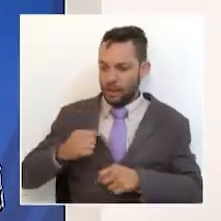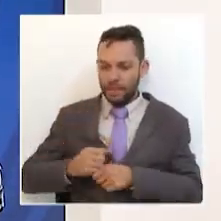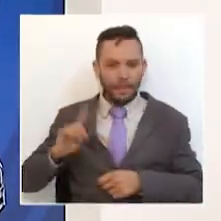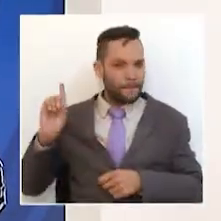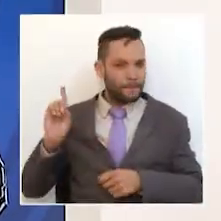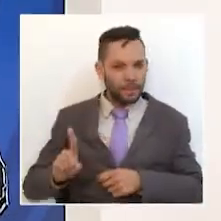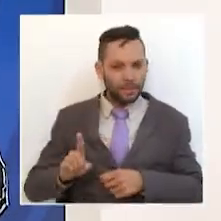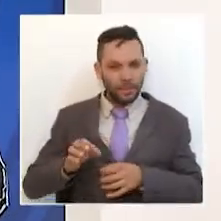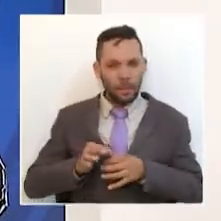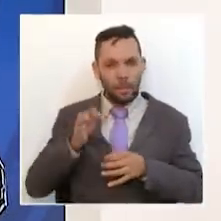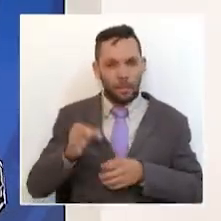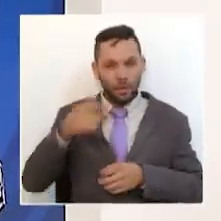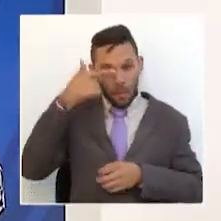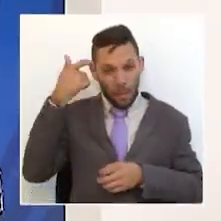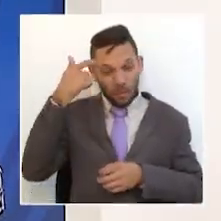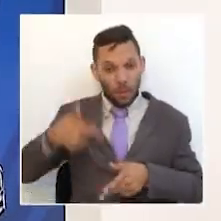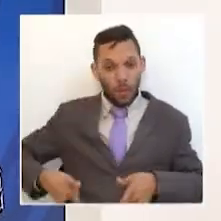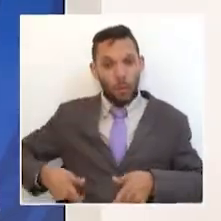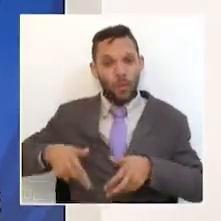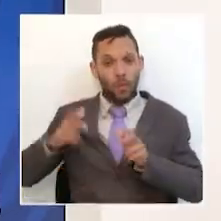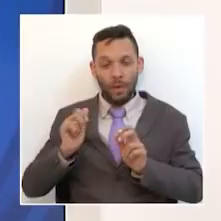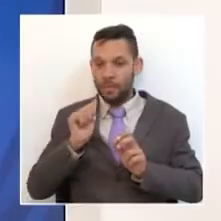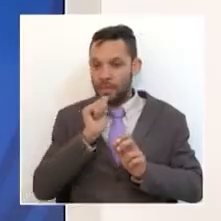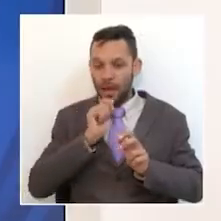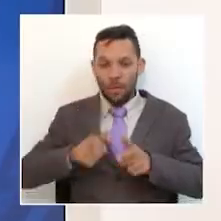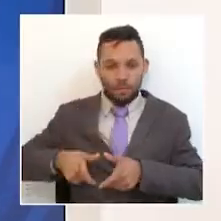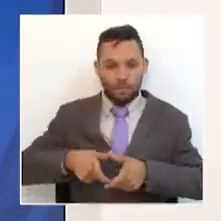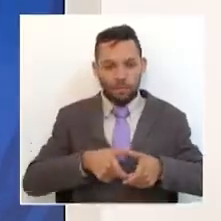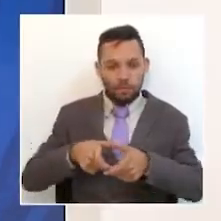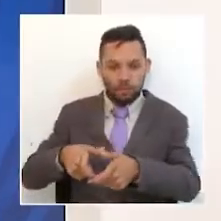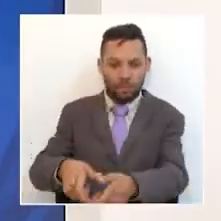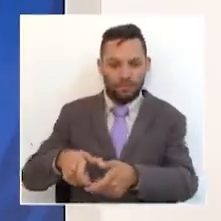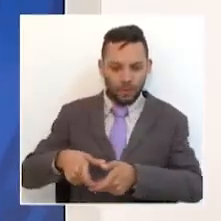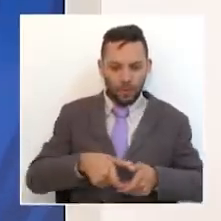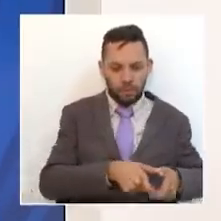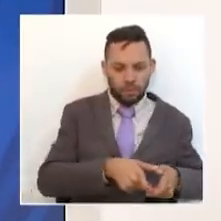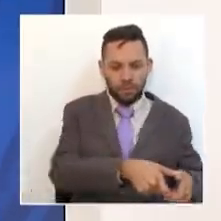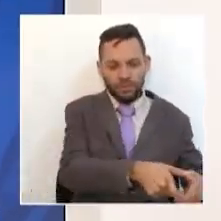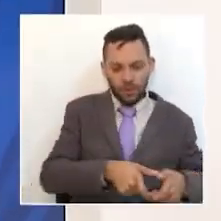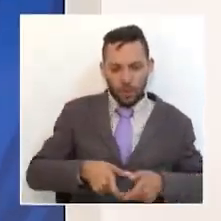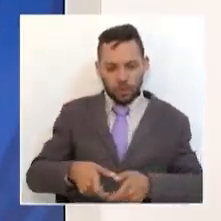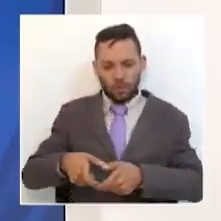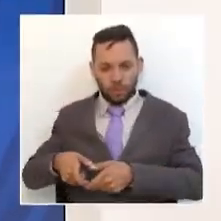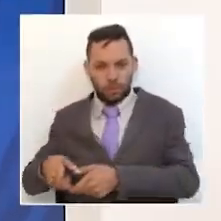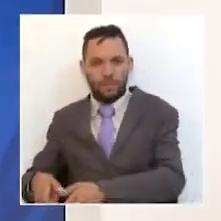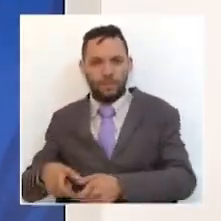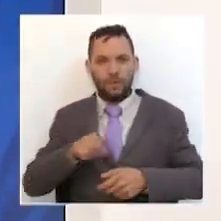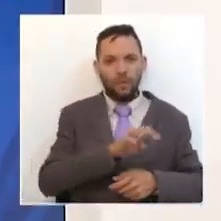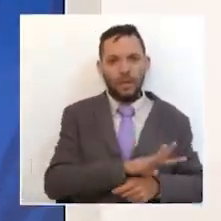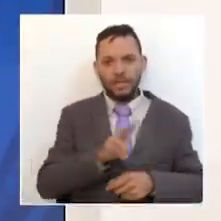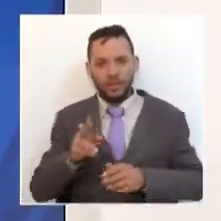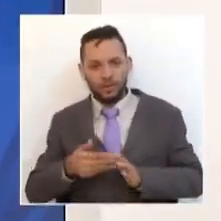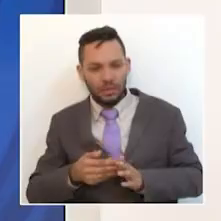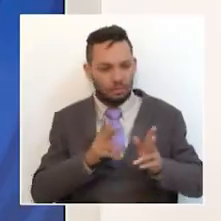están por estrenar acueducto por gravedad, una iniciativa que le permitiría a los casi 42.000 habitantes dejar de sufrir por las sequías